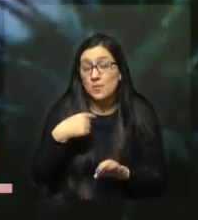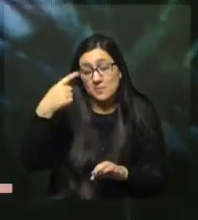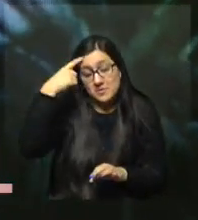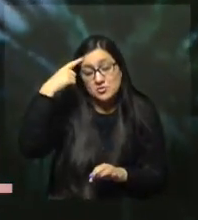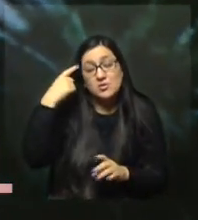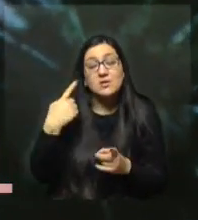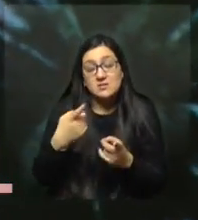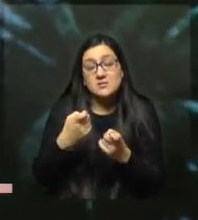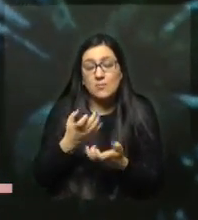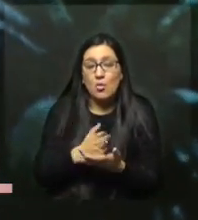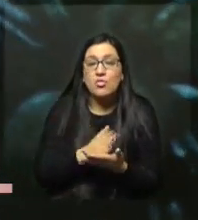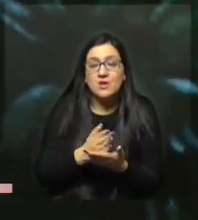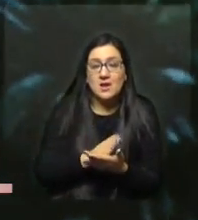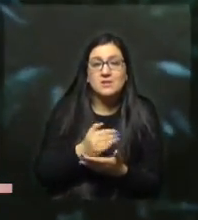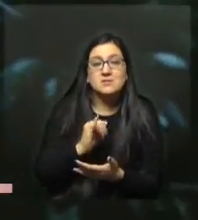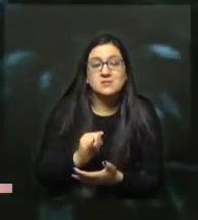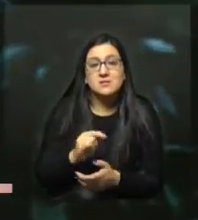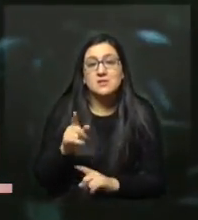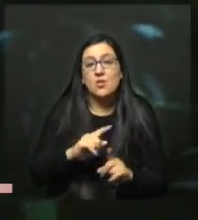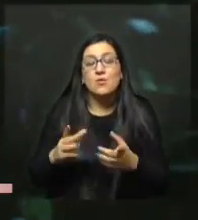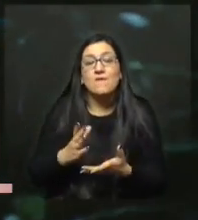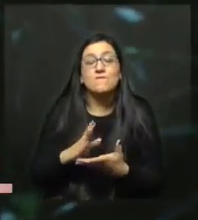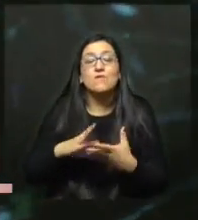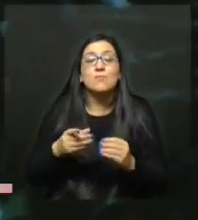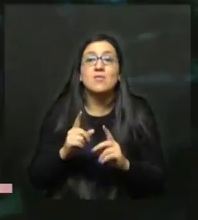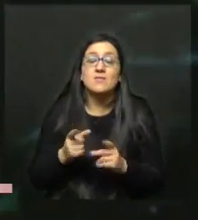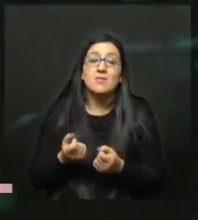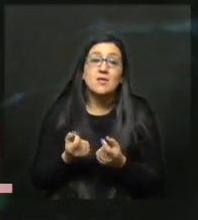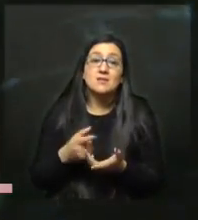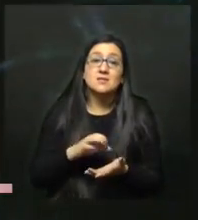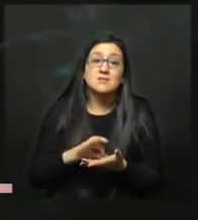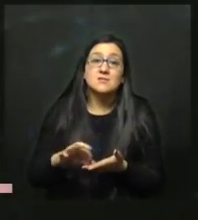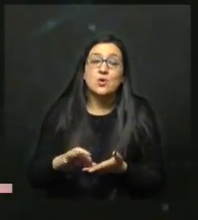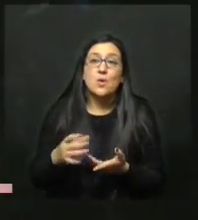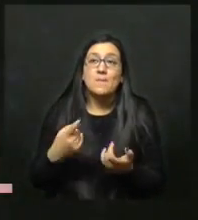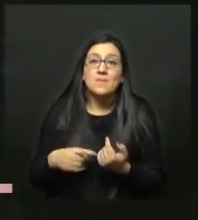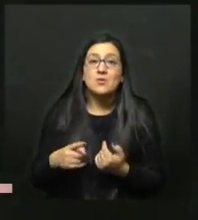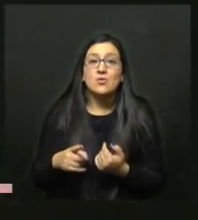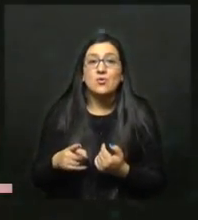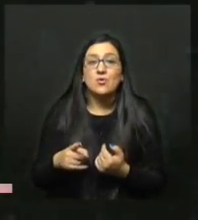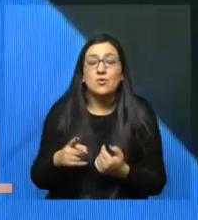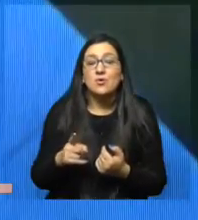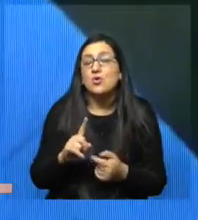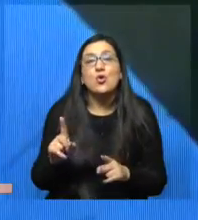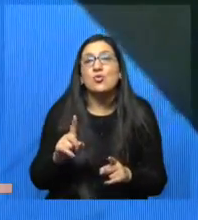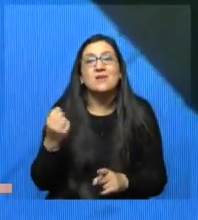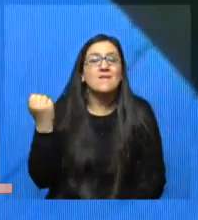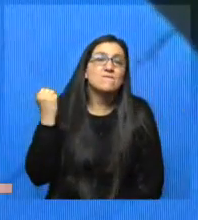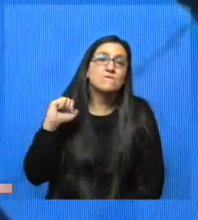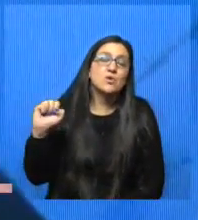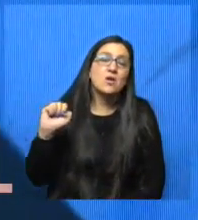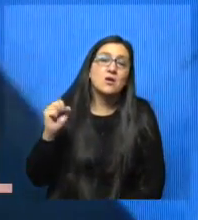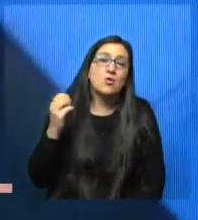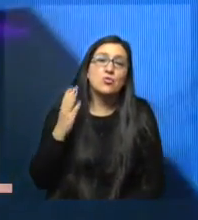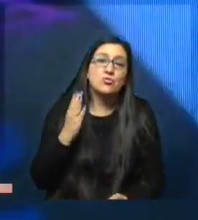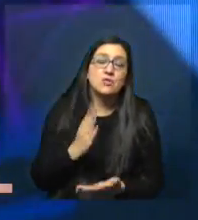ayudan, yo creo que tienen que de alguna manera ofrecer ese servicio. El problema es que tienen que hacerlo de manera tal de que no violenten derechos humanos,